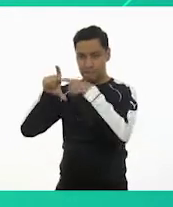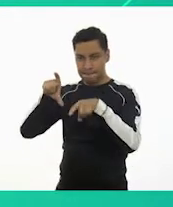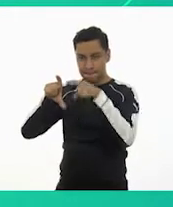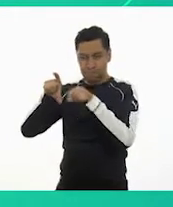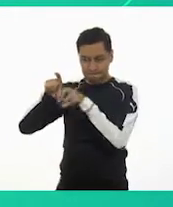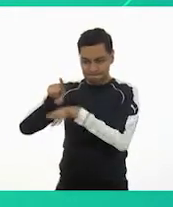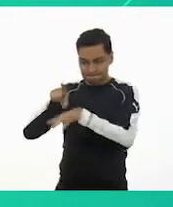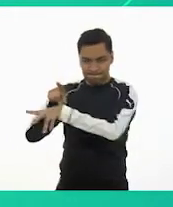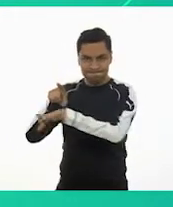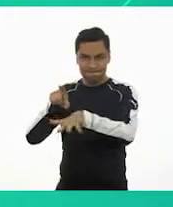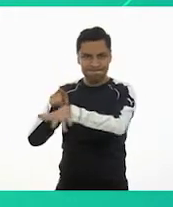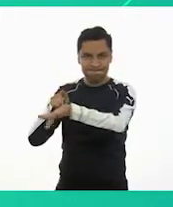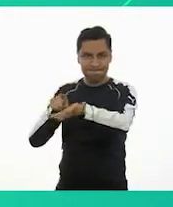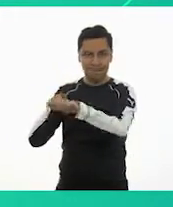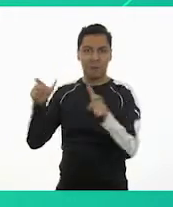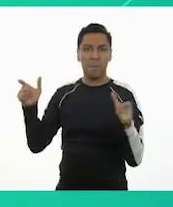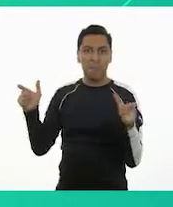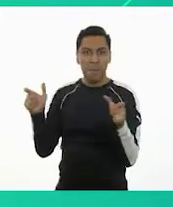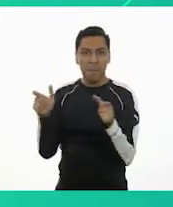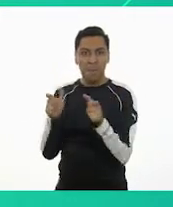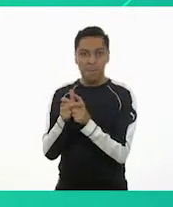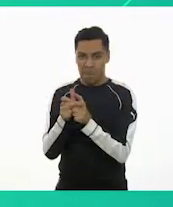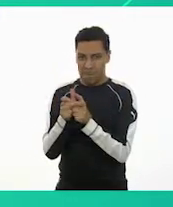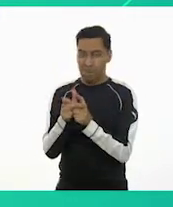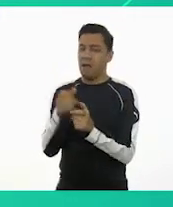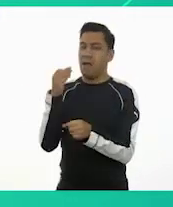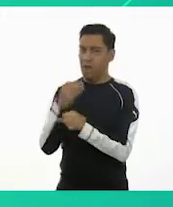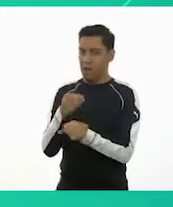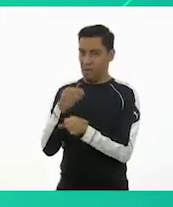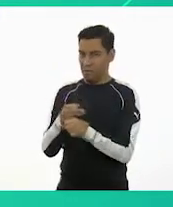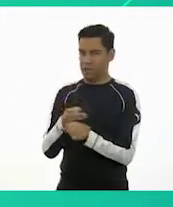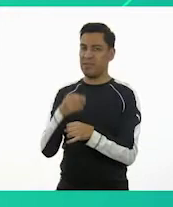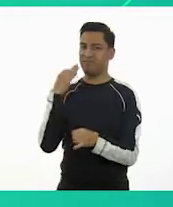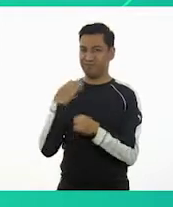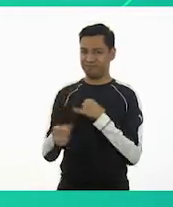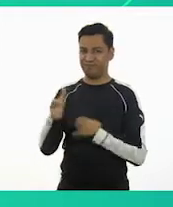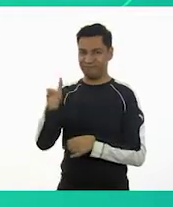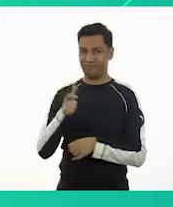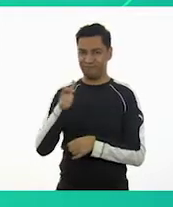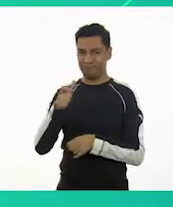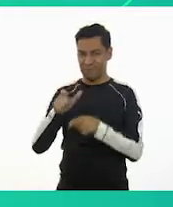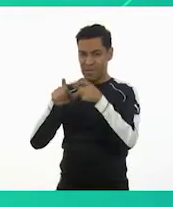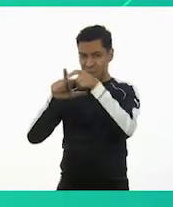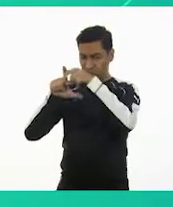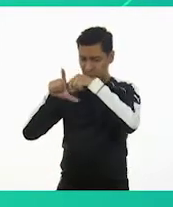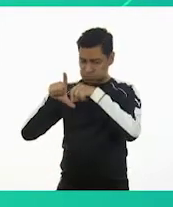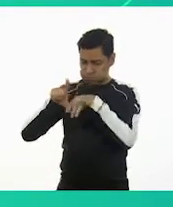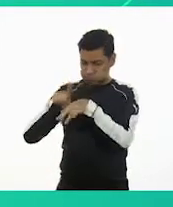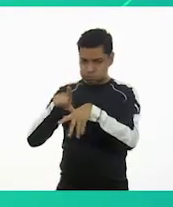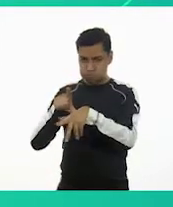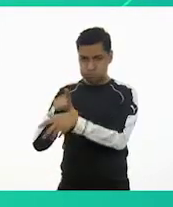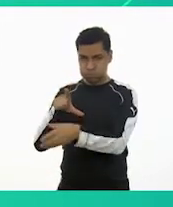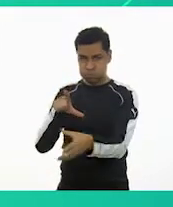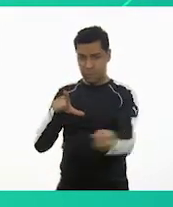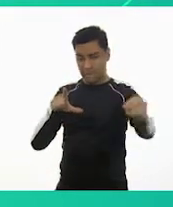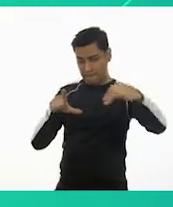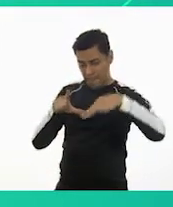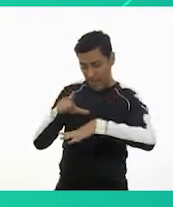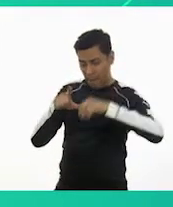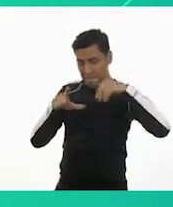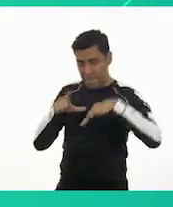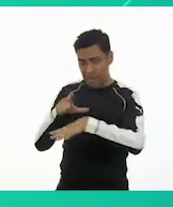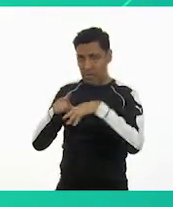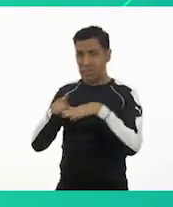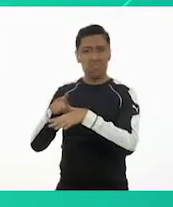lagos. Y uno de los últimos remanentes es Xochimilco. Pero además le cambiamos el flujo. En lugar de que entre agua de los manantiales y de los